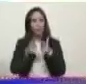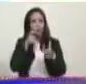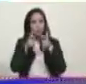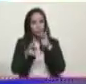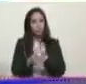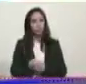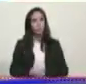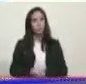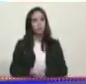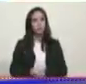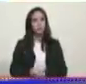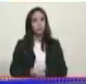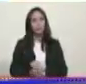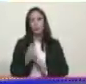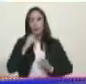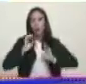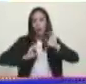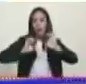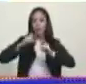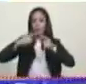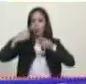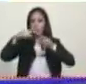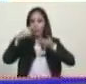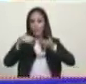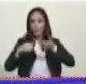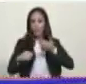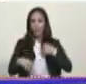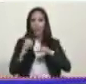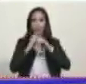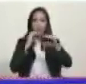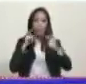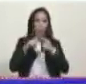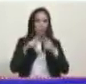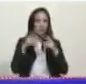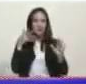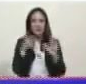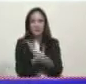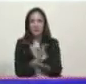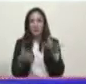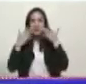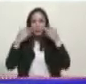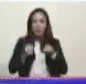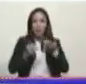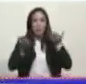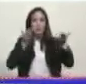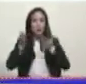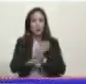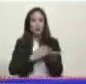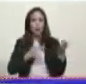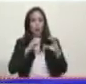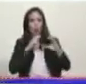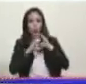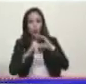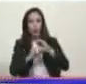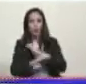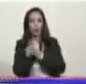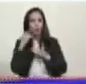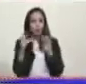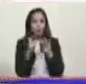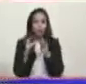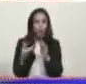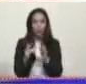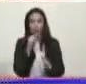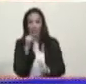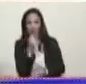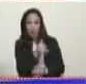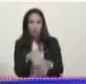diaria. Revisar tema transporte, seguridad ciudadana, servicio, comunicación. Revisar alguna denuncia